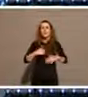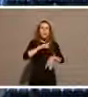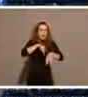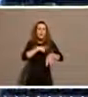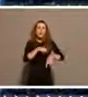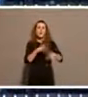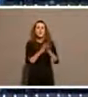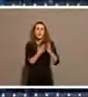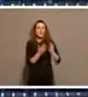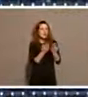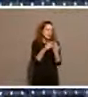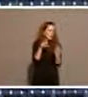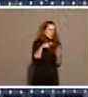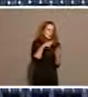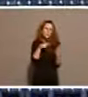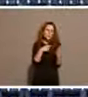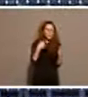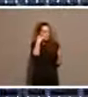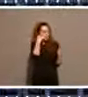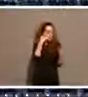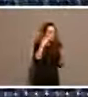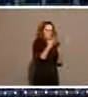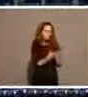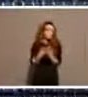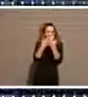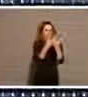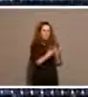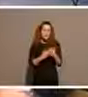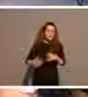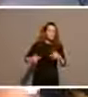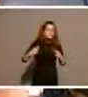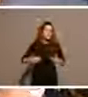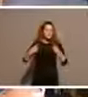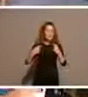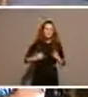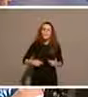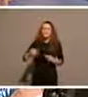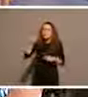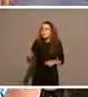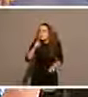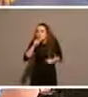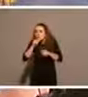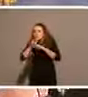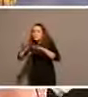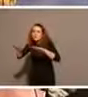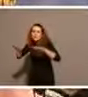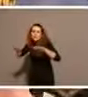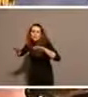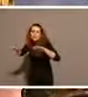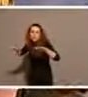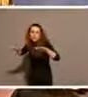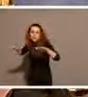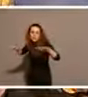Con un libro entre las manos que me tengo que estudiar. Madre mía, qué coñazo, ni una voz quiero escuchar.